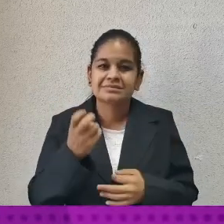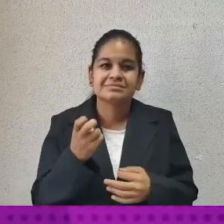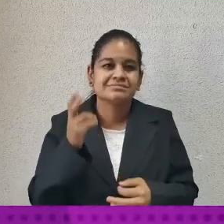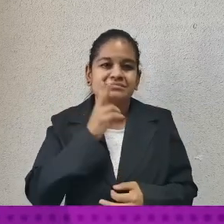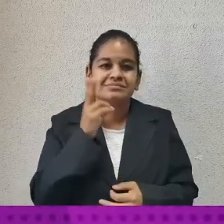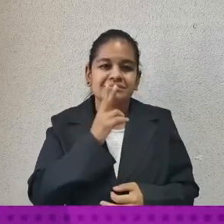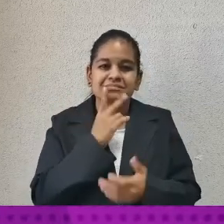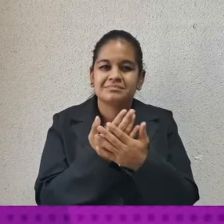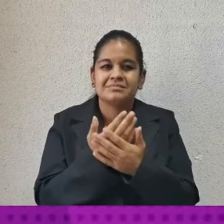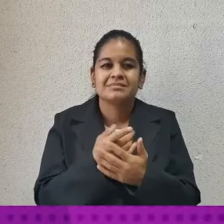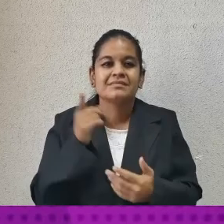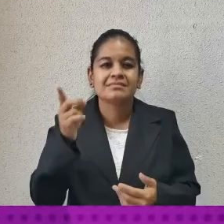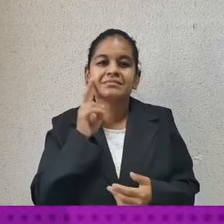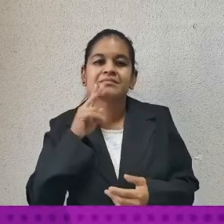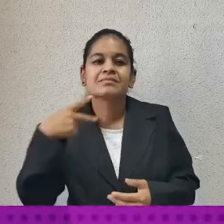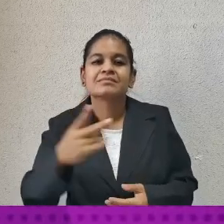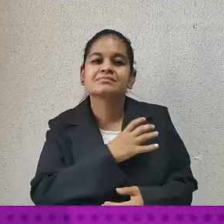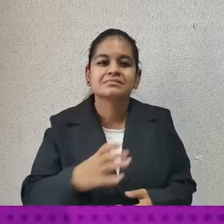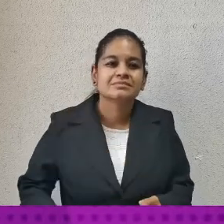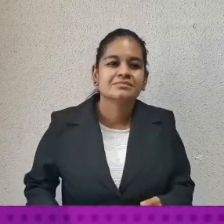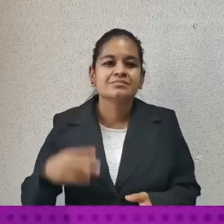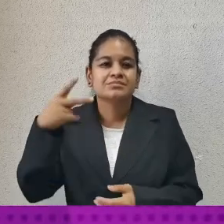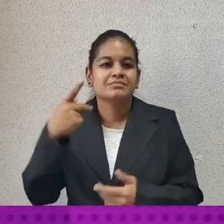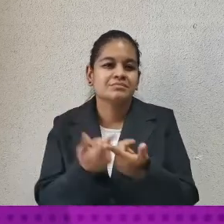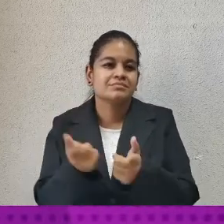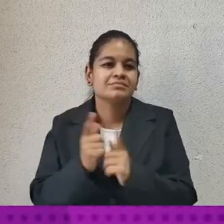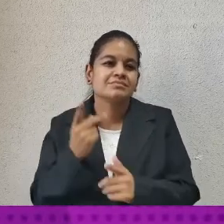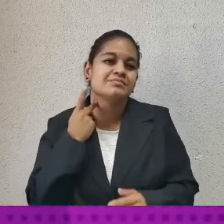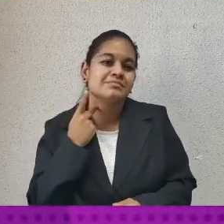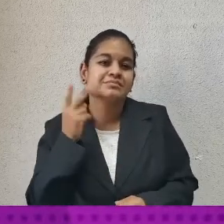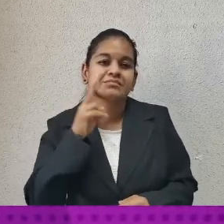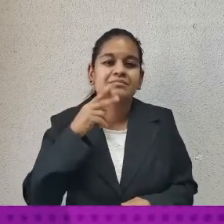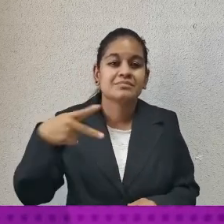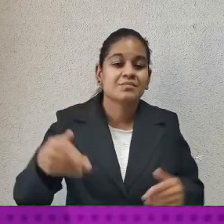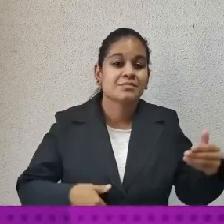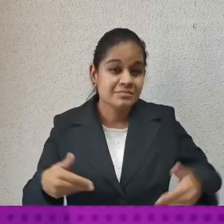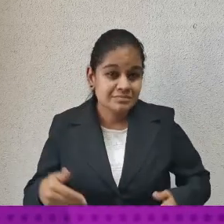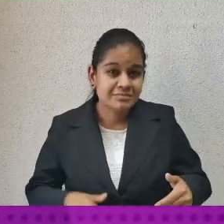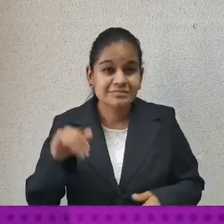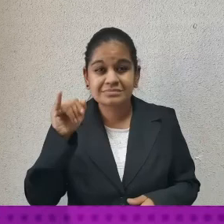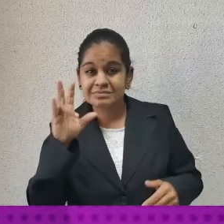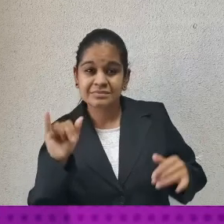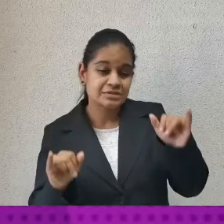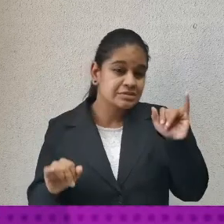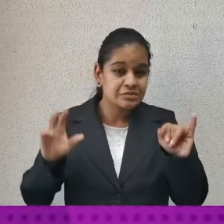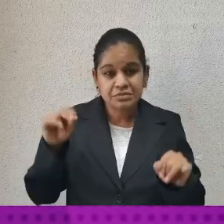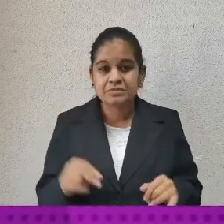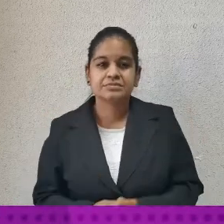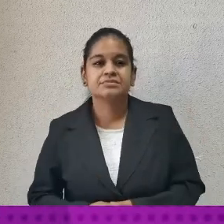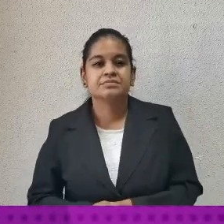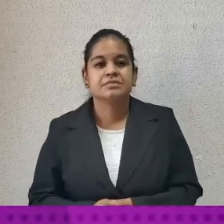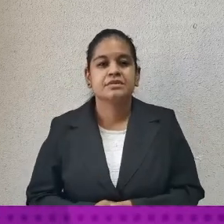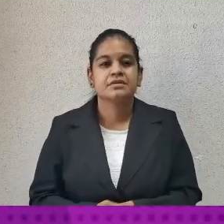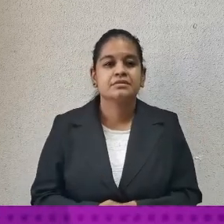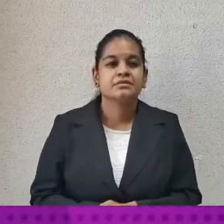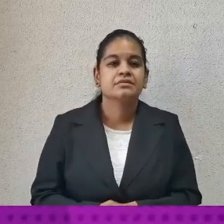queda a potestad de las candidatas, de los candidatos, sus partidos políticos, presentar o no presentar demandas